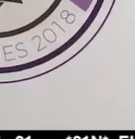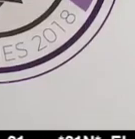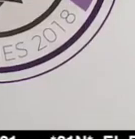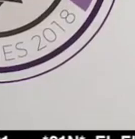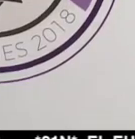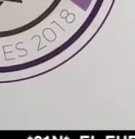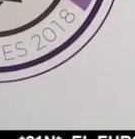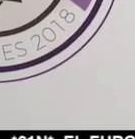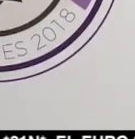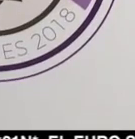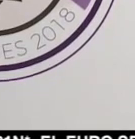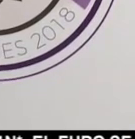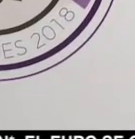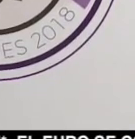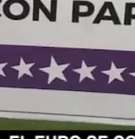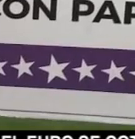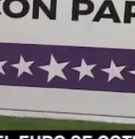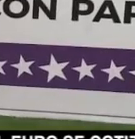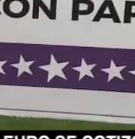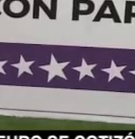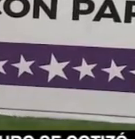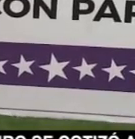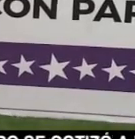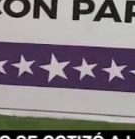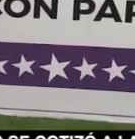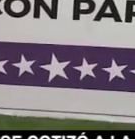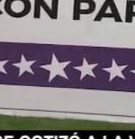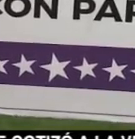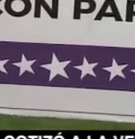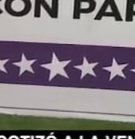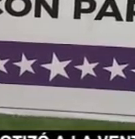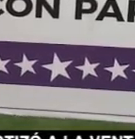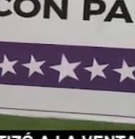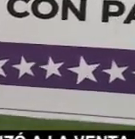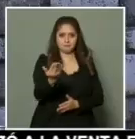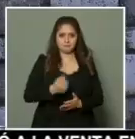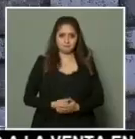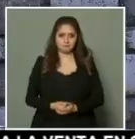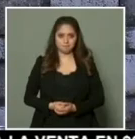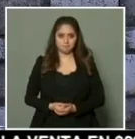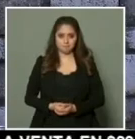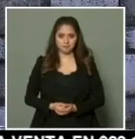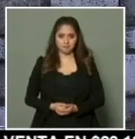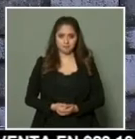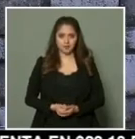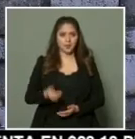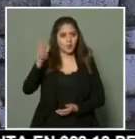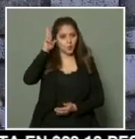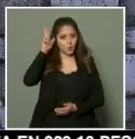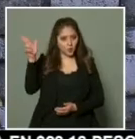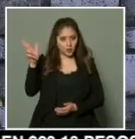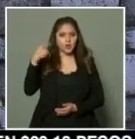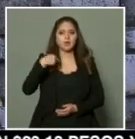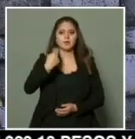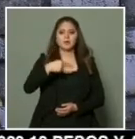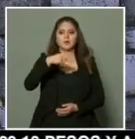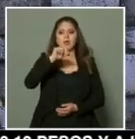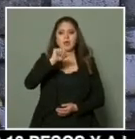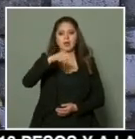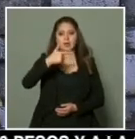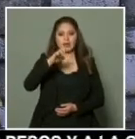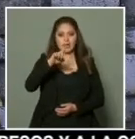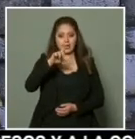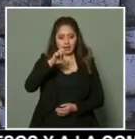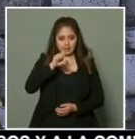la candidata del Partido Verde Ecologista de México, María de Los Ángeles Pérez, planteó recuperar hasta 40% del agua potable